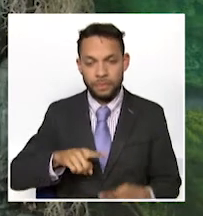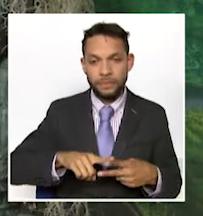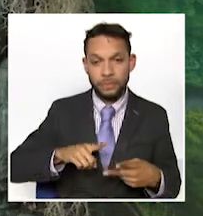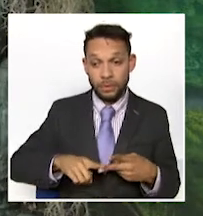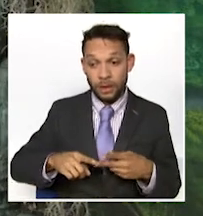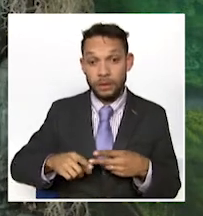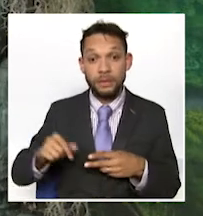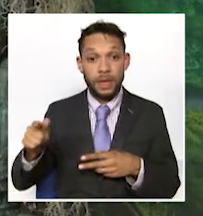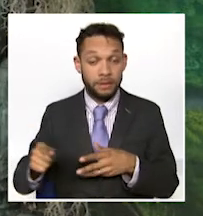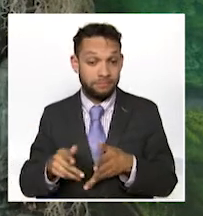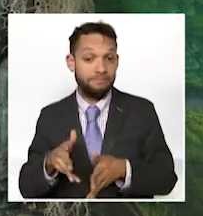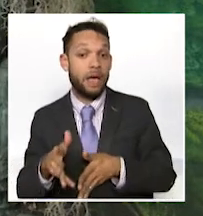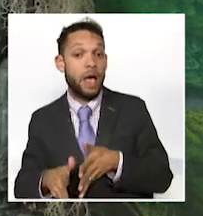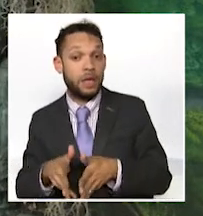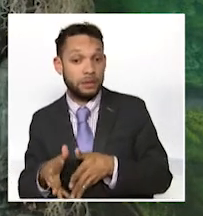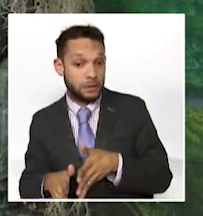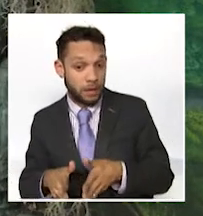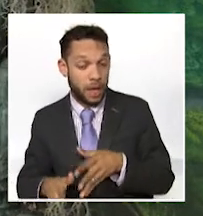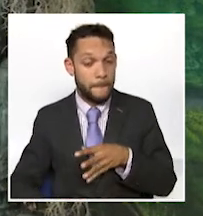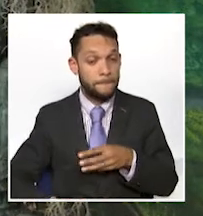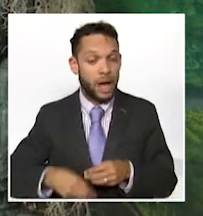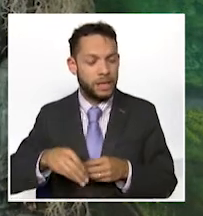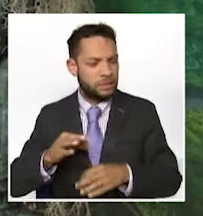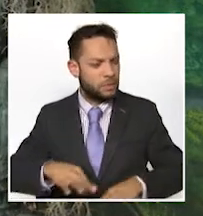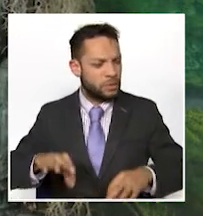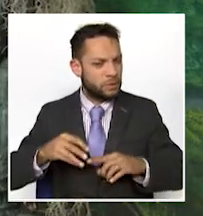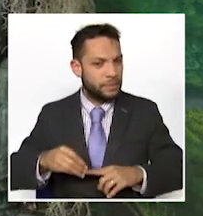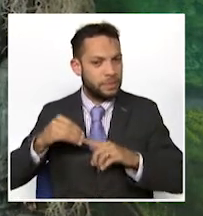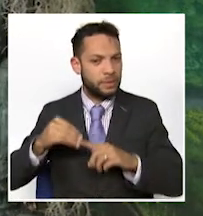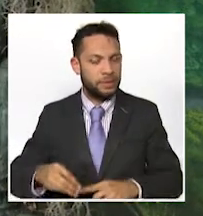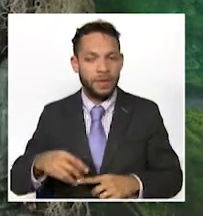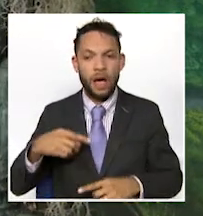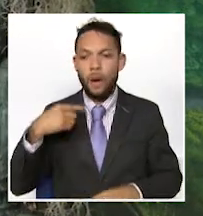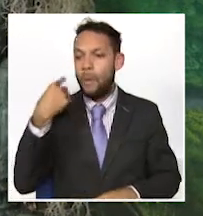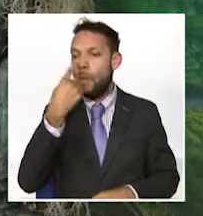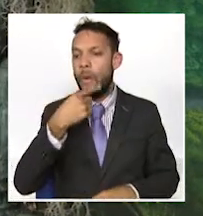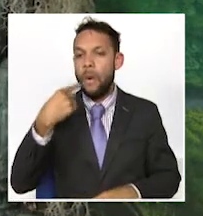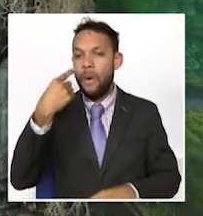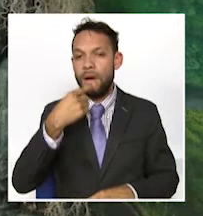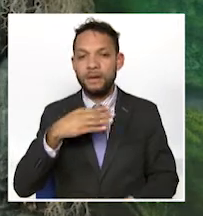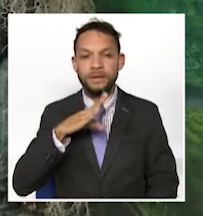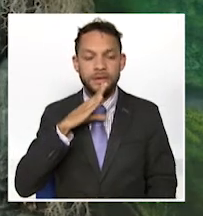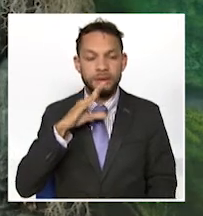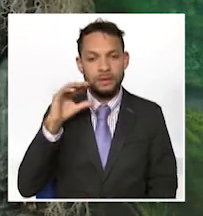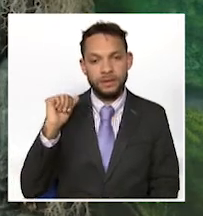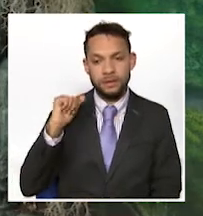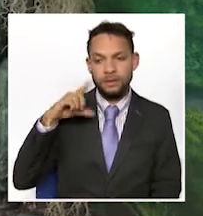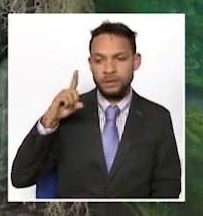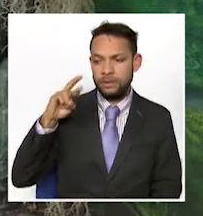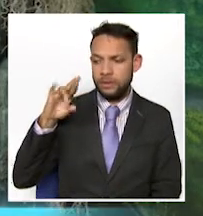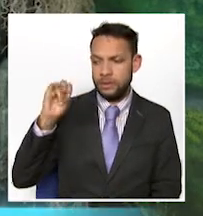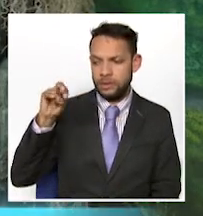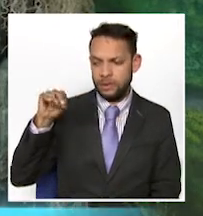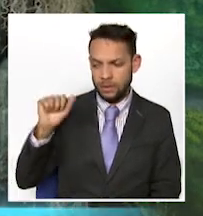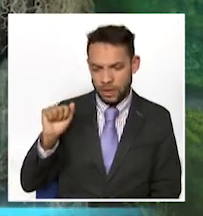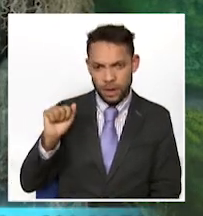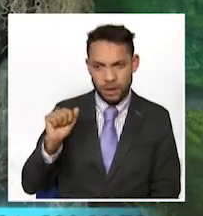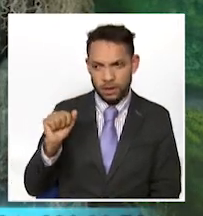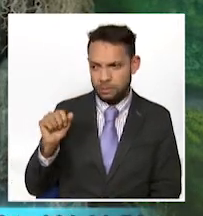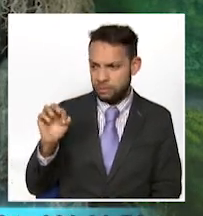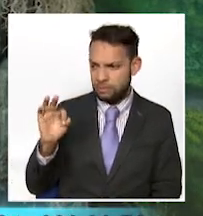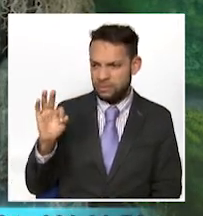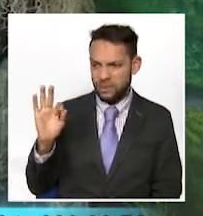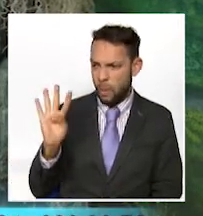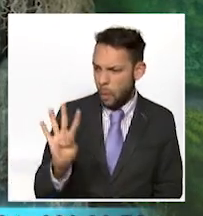de quiropraxia, y también hablar de la odontología neurofocal con la doctora Adriana Maya. Ustedes dicen, y para hablar del dolor tantos